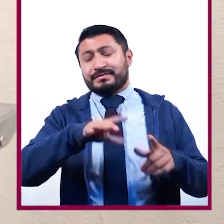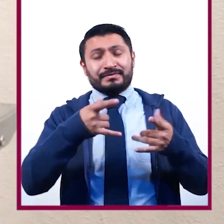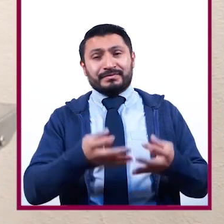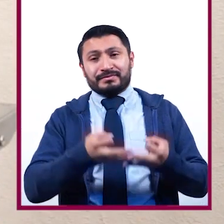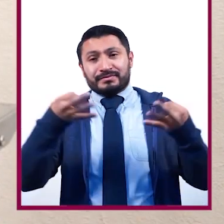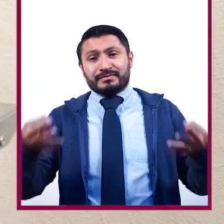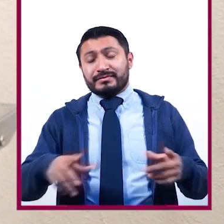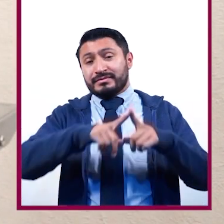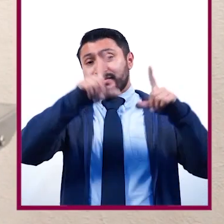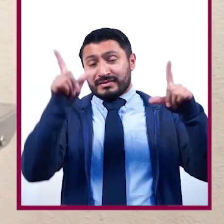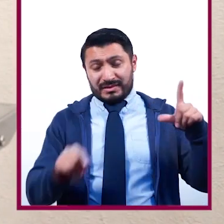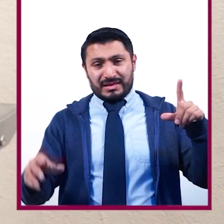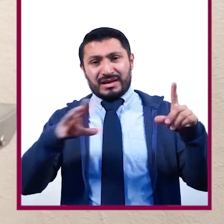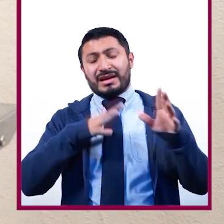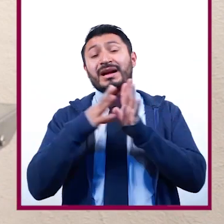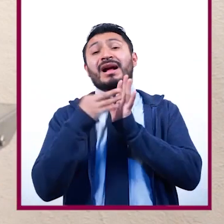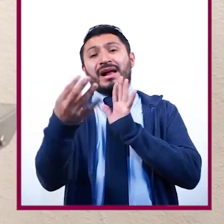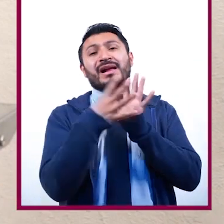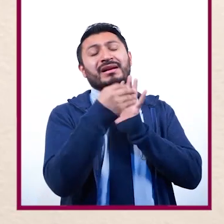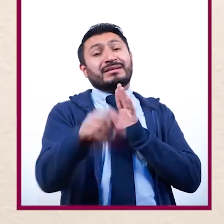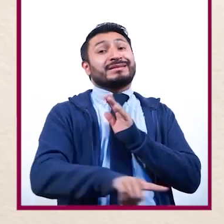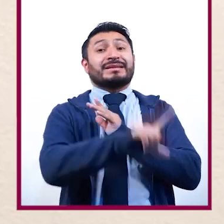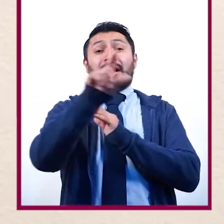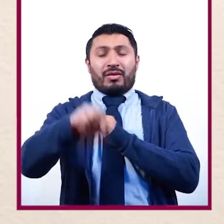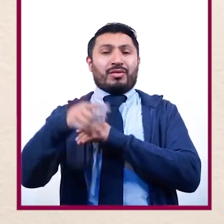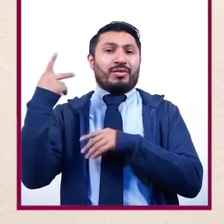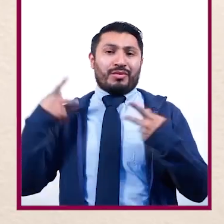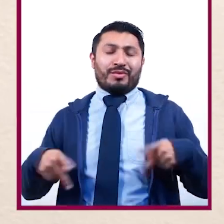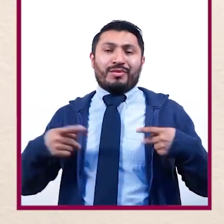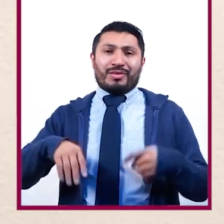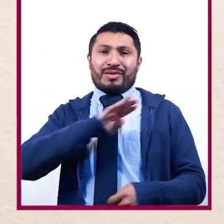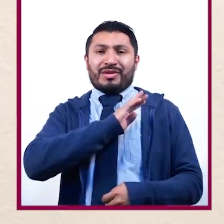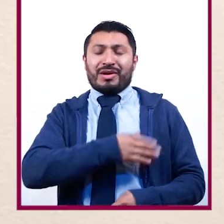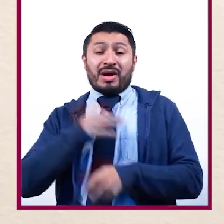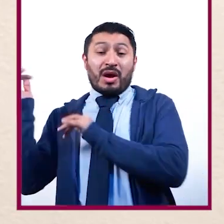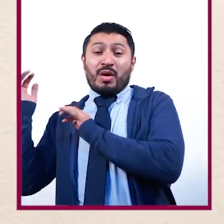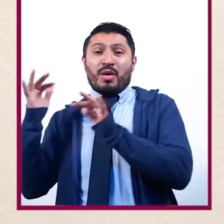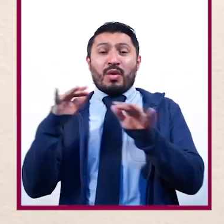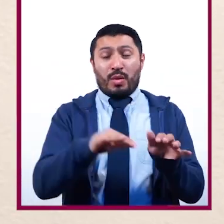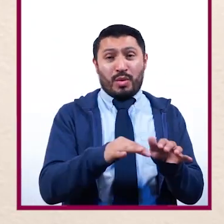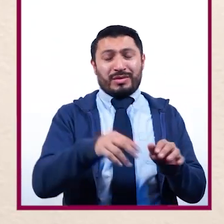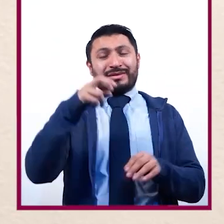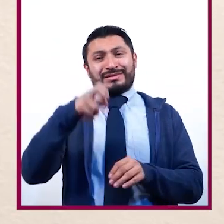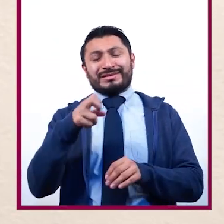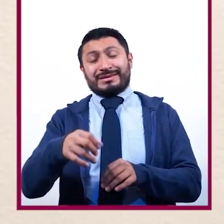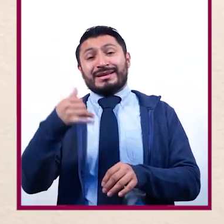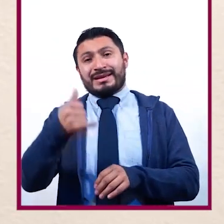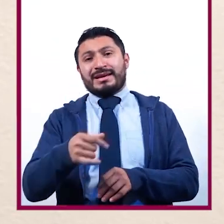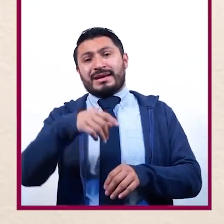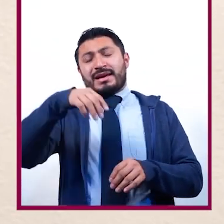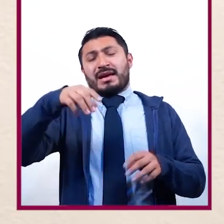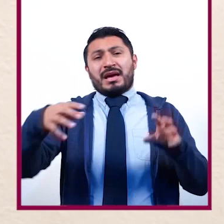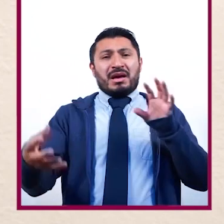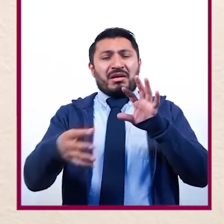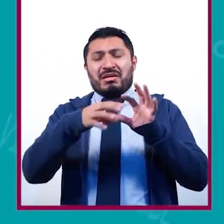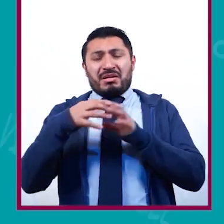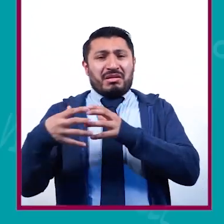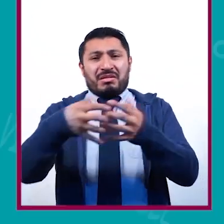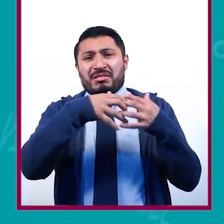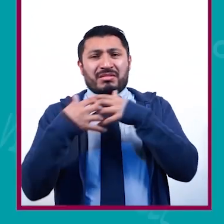se hicieron presentes tras la llegada de los españoles y el consecuente mestizaje ideológico, social, cultural y